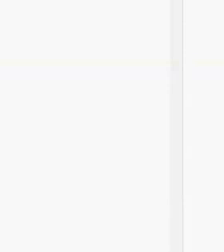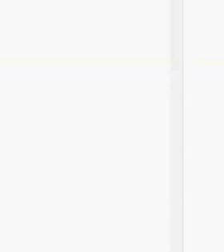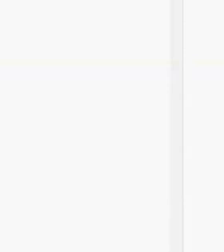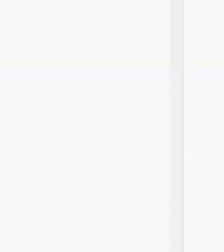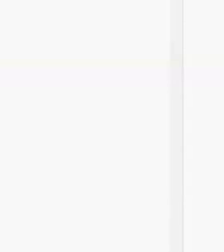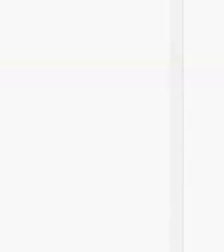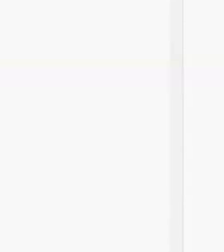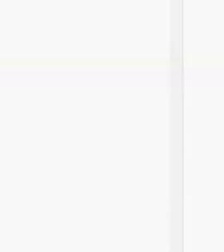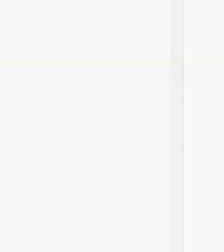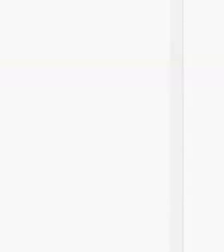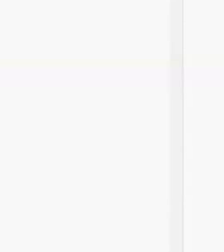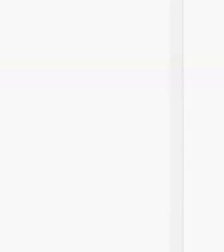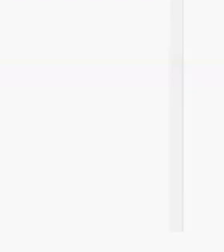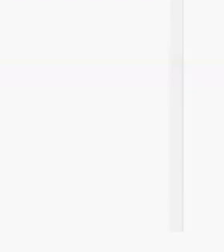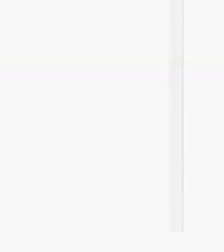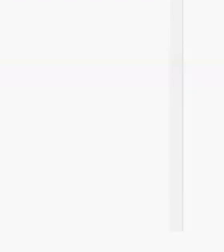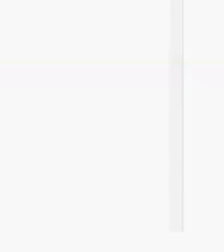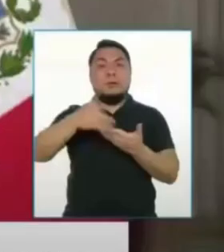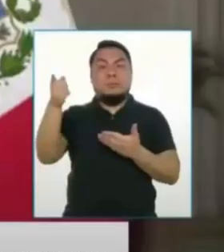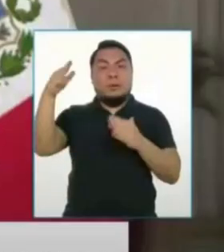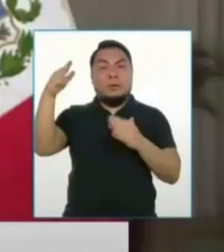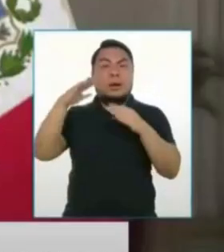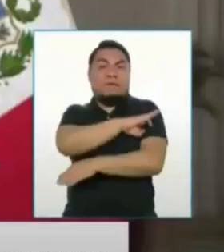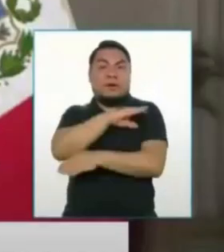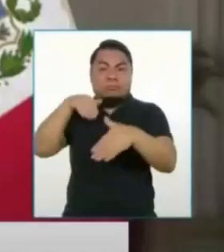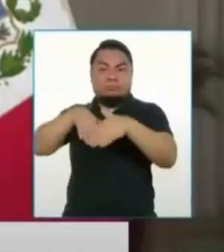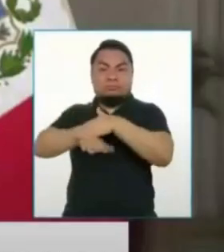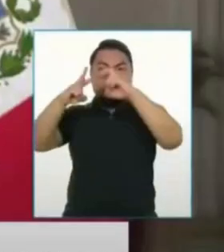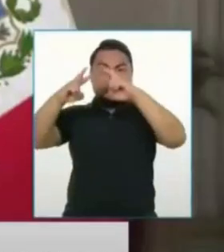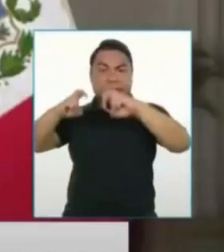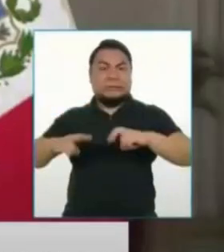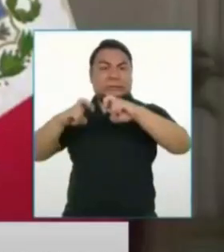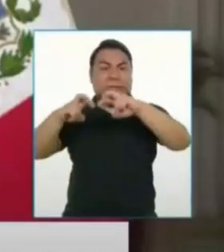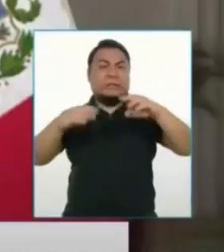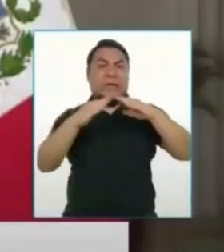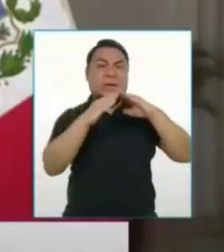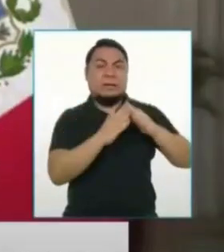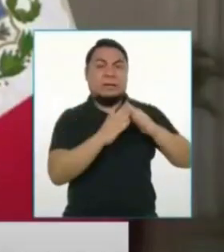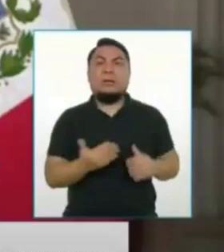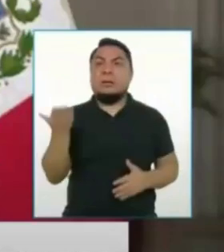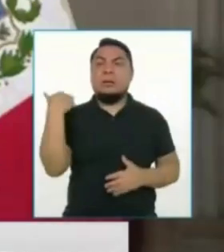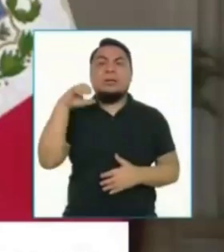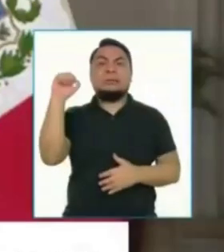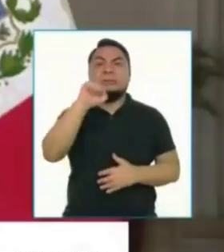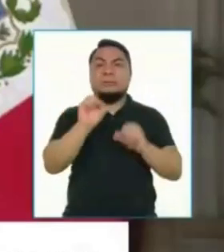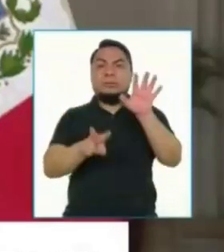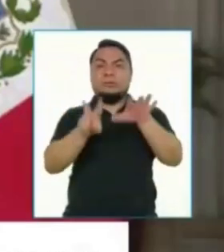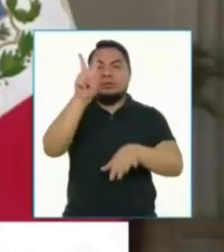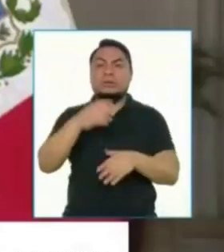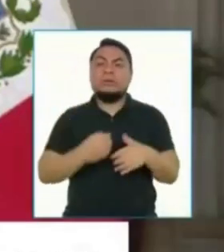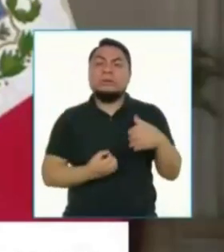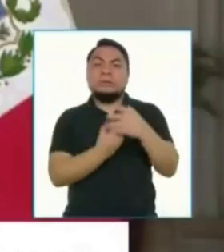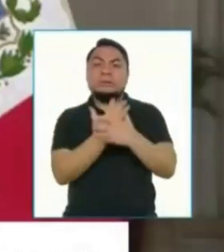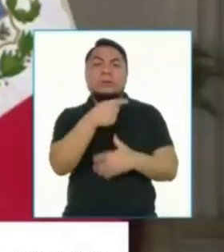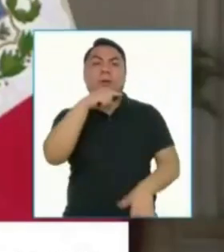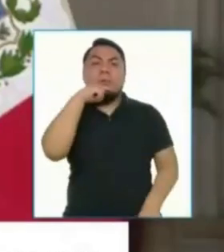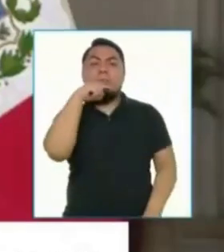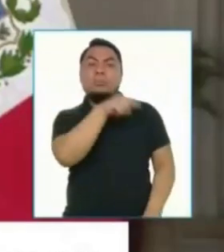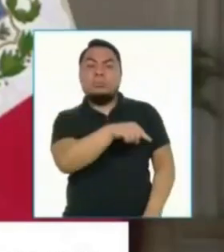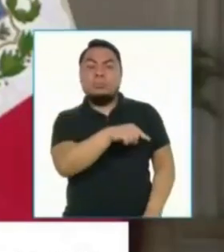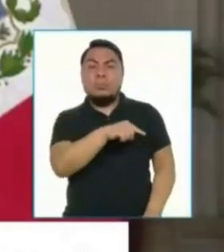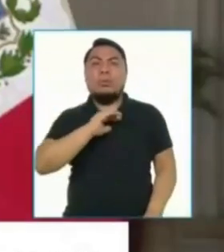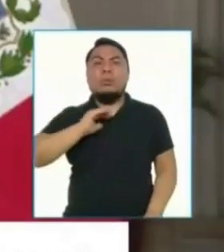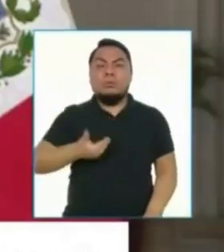más probable es que no se apruebe. Entonces, que finalmente el Congreso se presente, ¿no? Es decir, Vizcarra se va a tener que presentar.